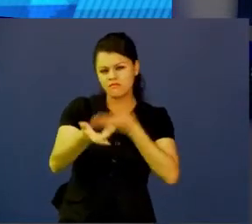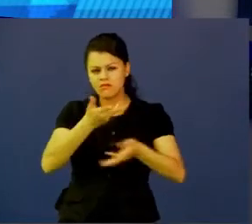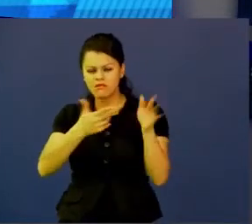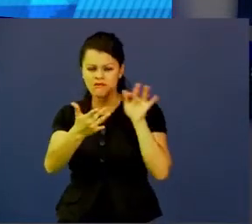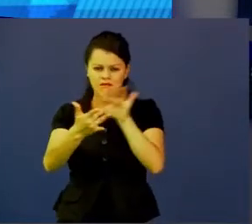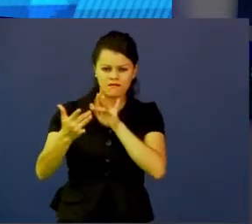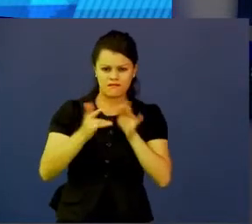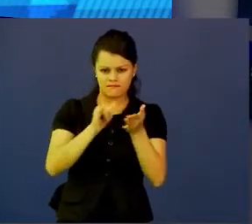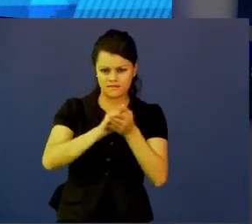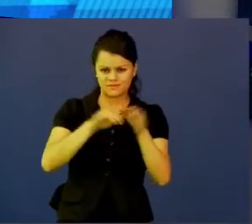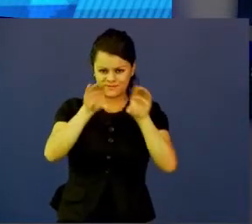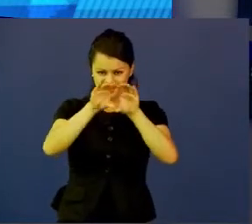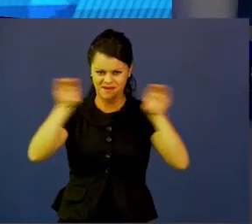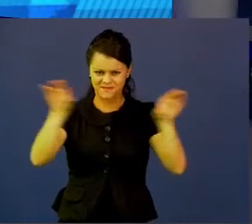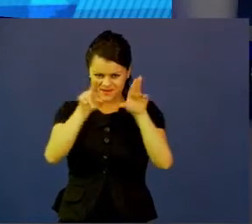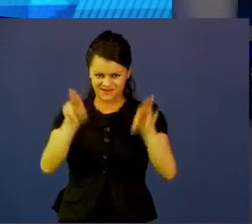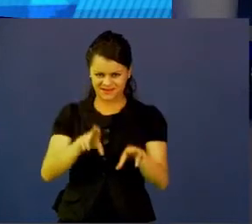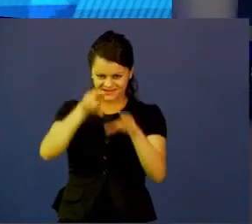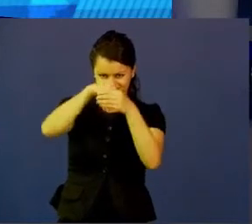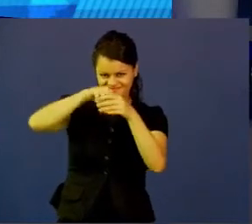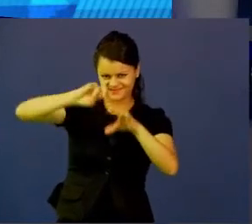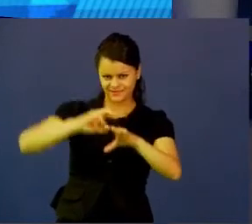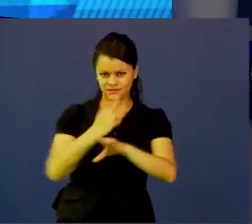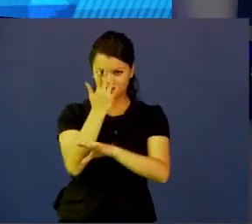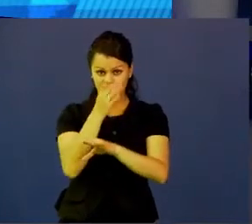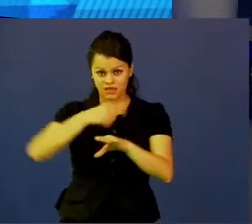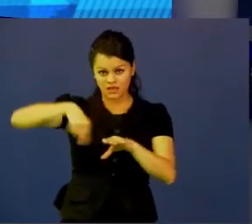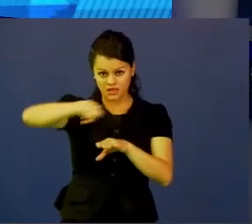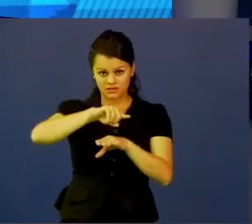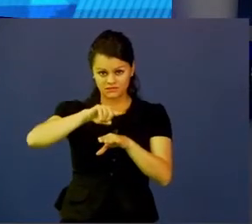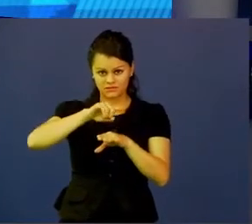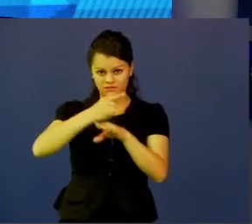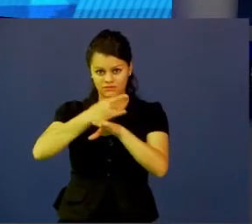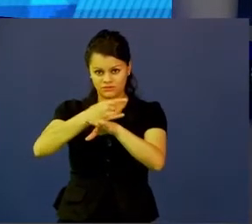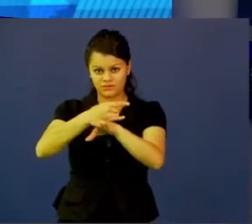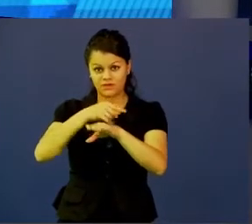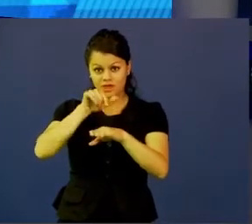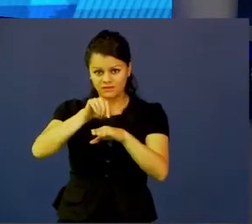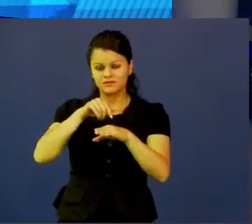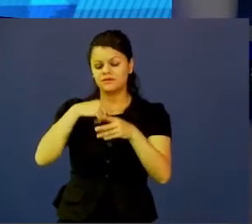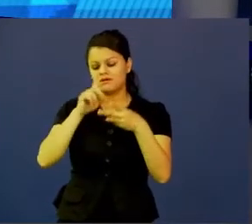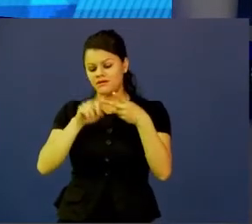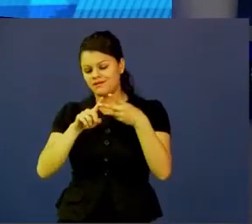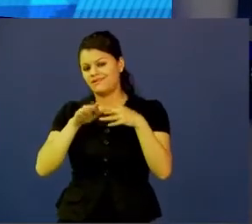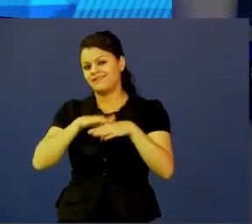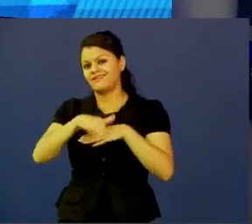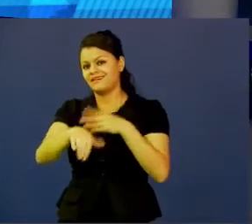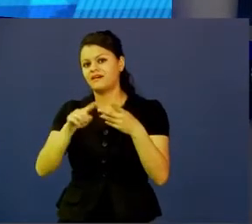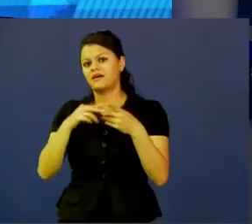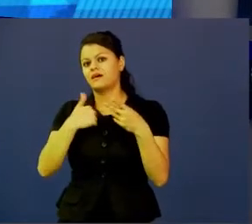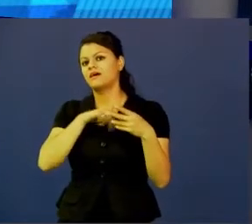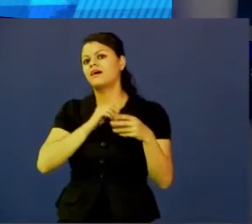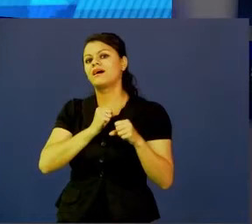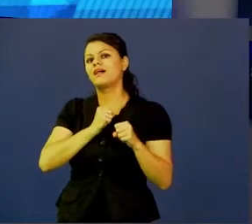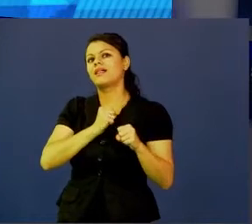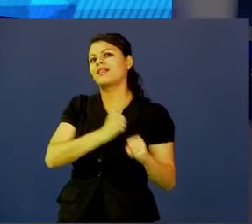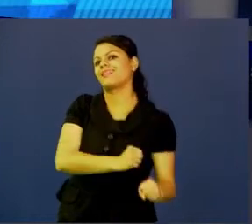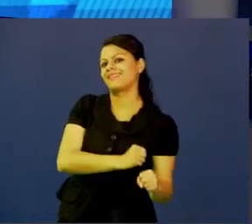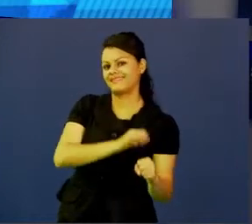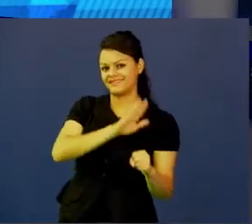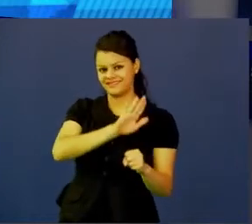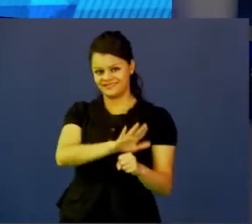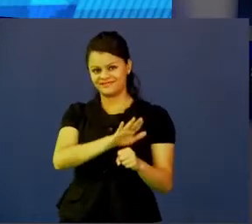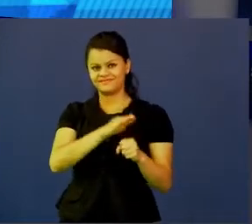estas plataformas es justamente lo que nos está haciendo un poco más dependientes de las redes. Y aquí voy entonces a hablarles de